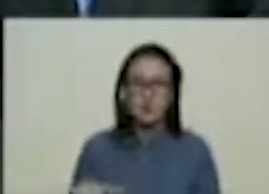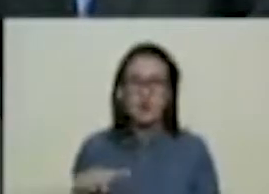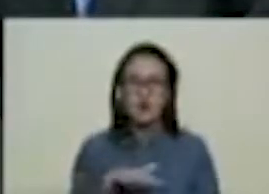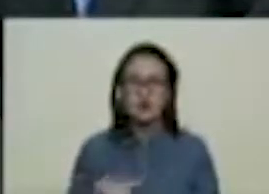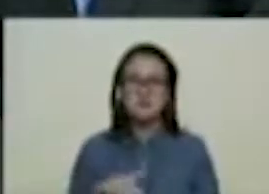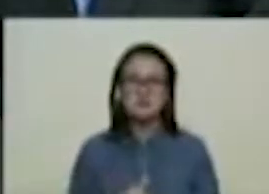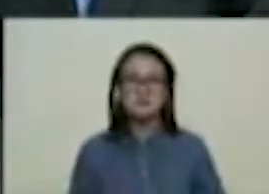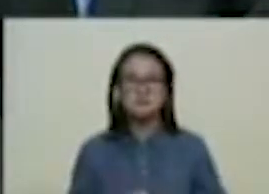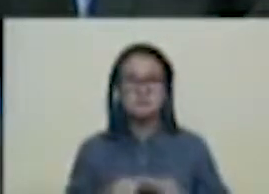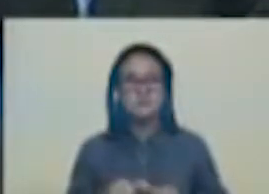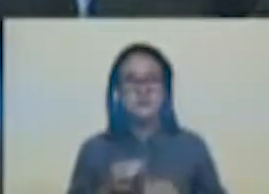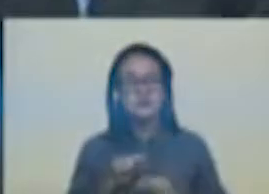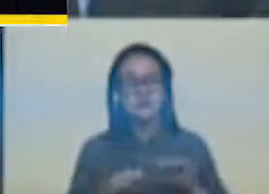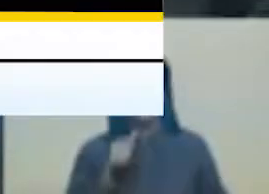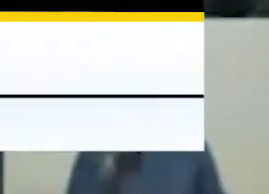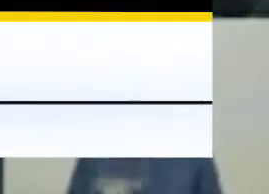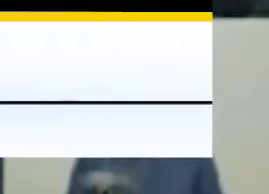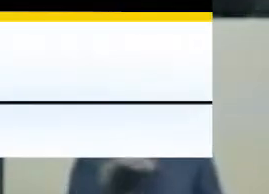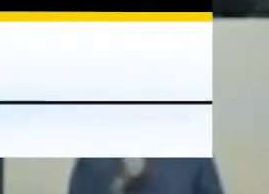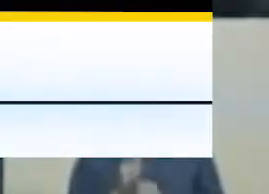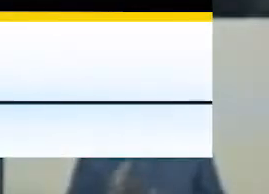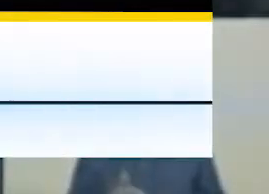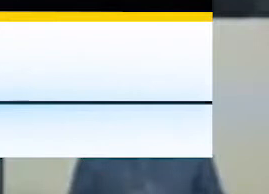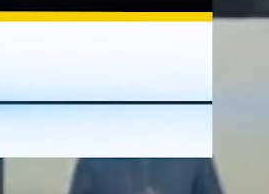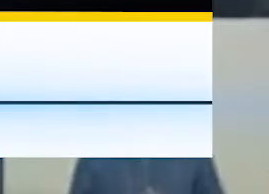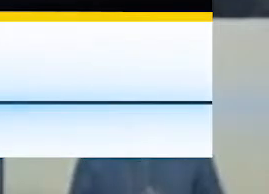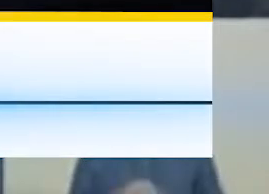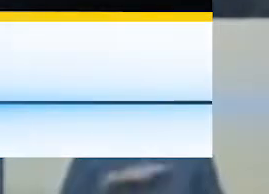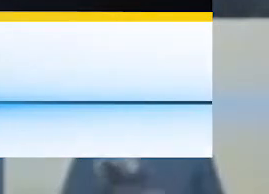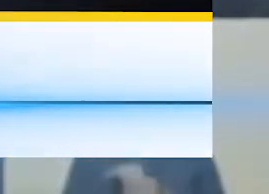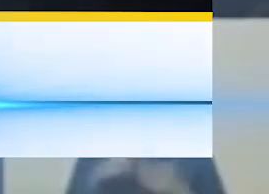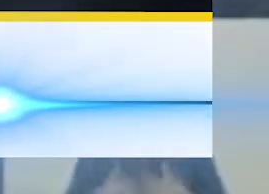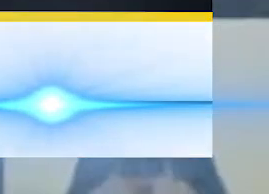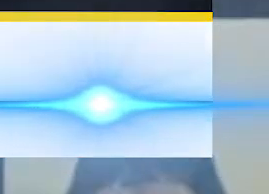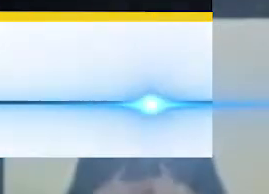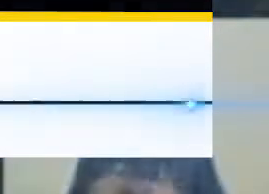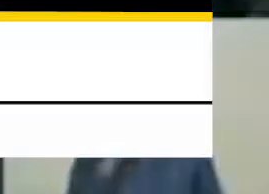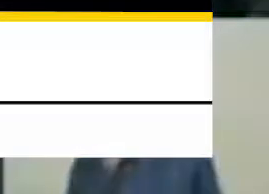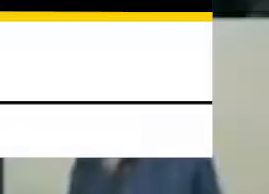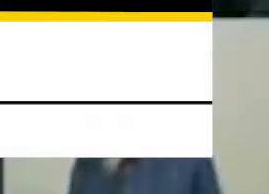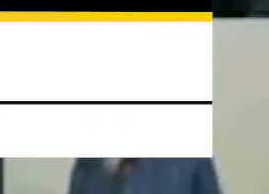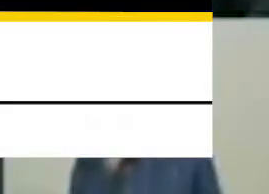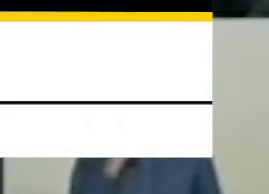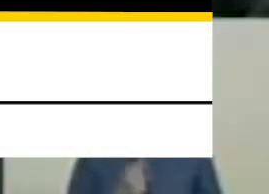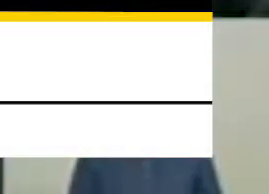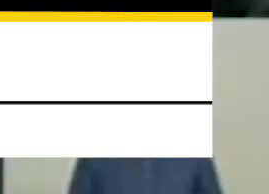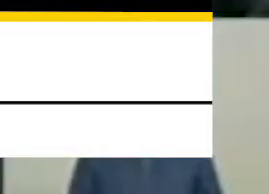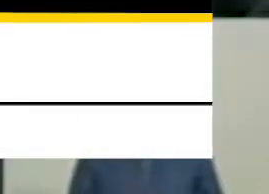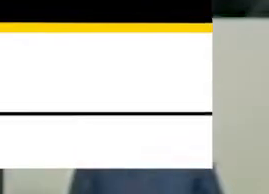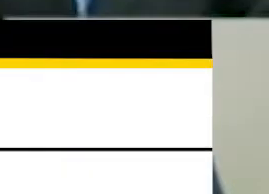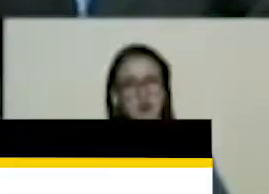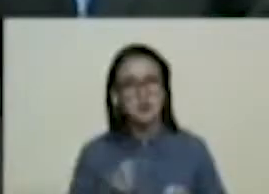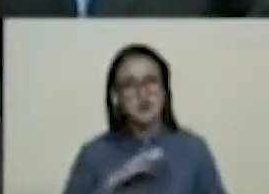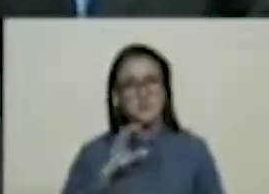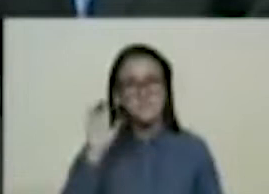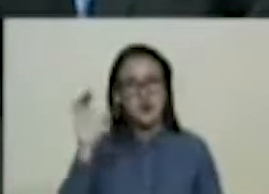la suerte del pueblo. Trabajadoras y trabajadores de la industria petrolera, alerta, alerta, es la economía de nuestra